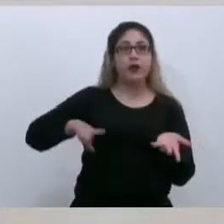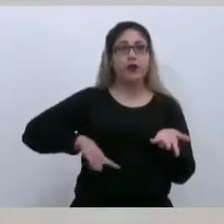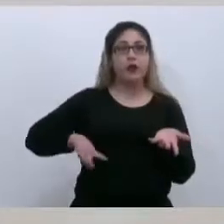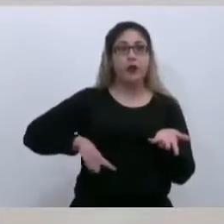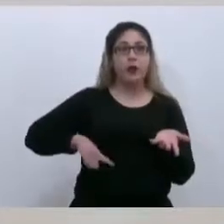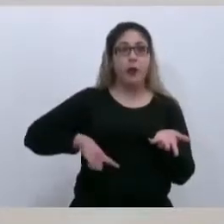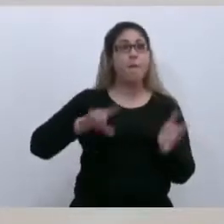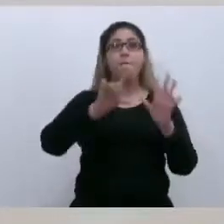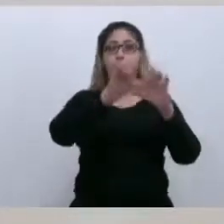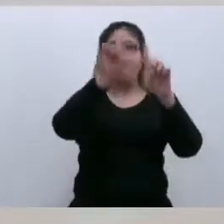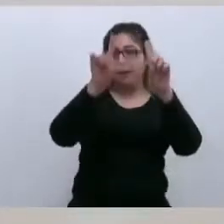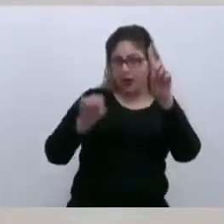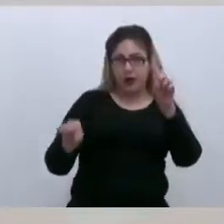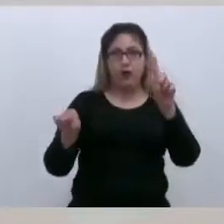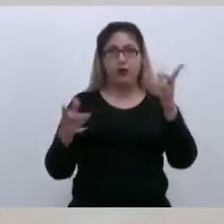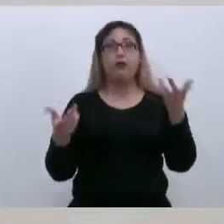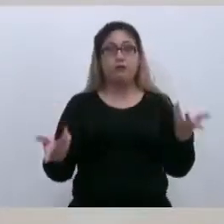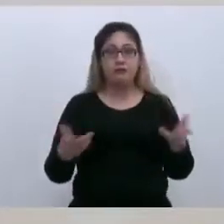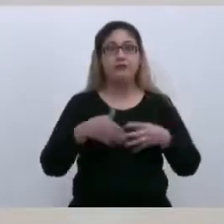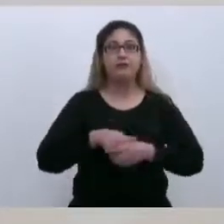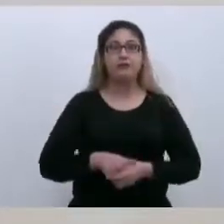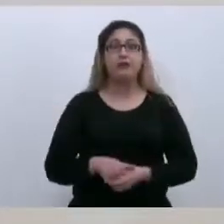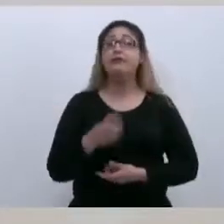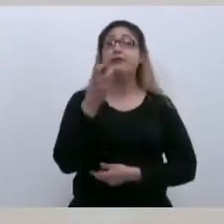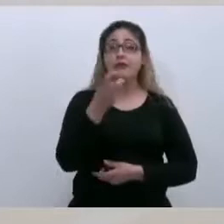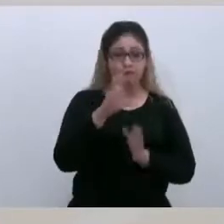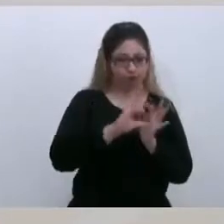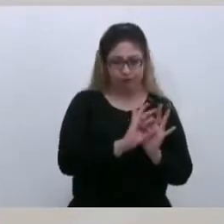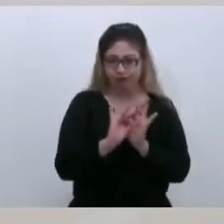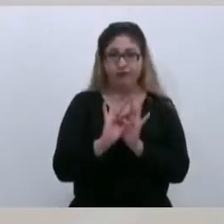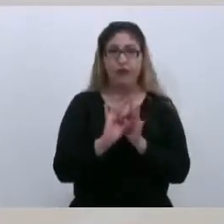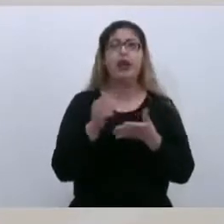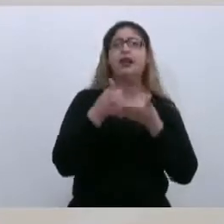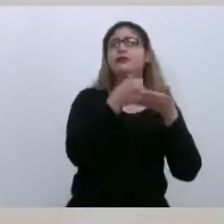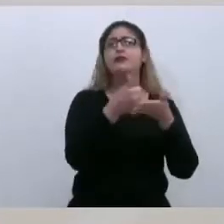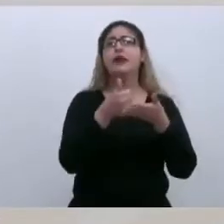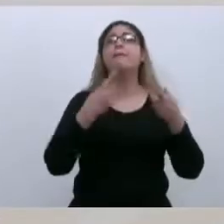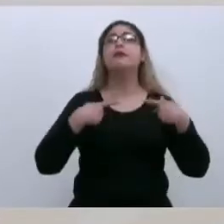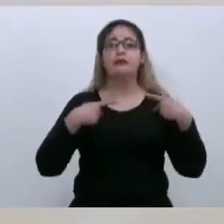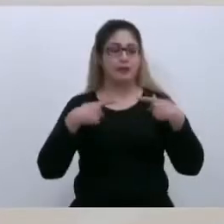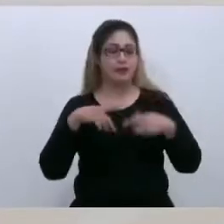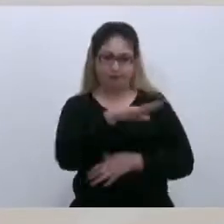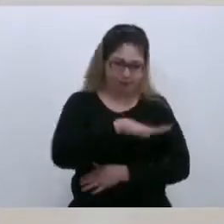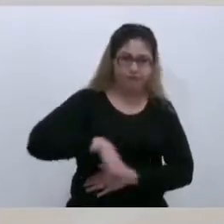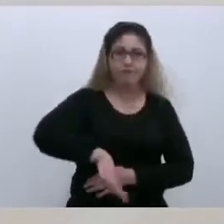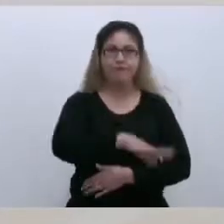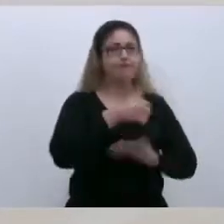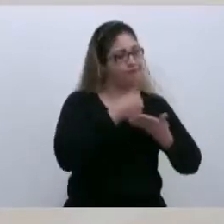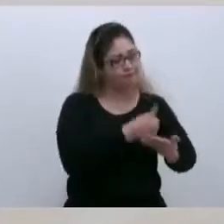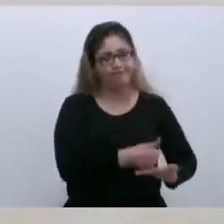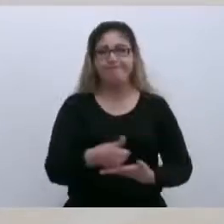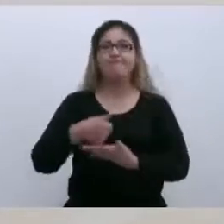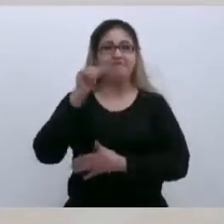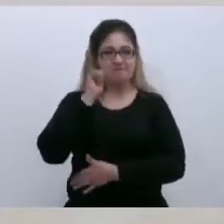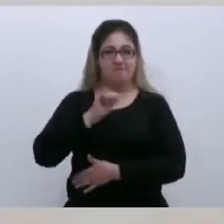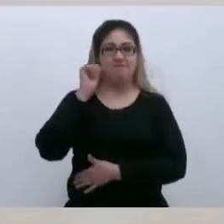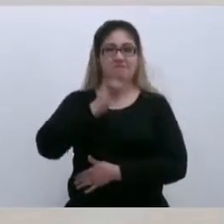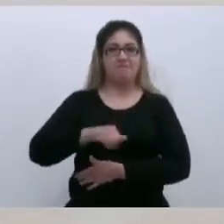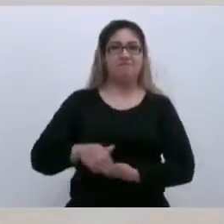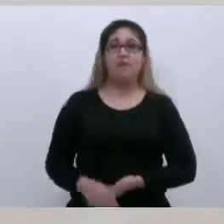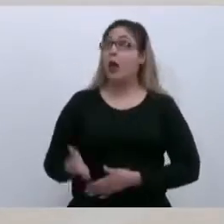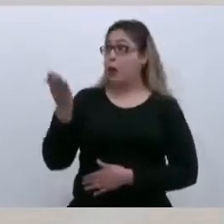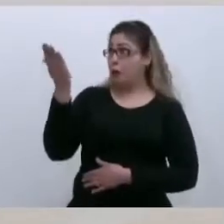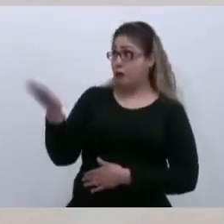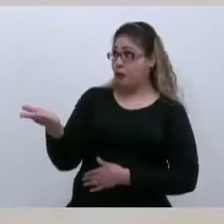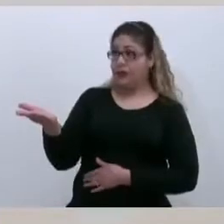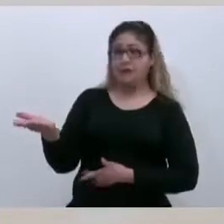dar mejores resultados a la sociedad. Cuente usted con toda la disposición y el compromiso de este